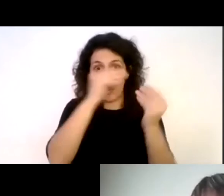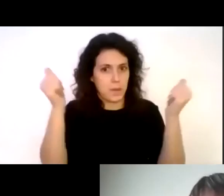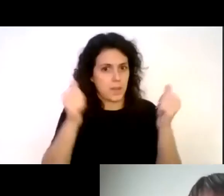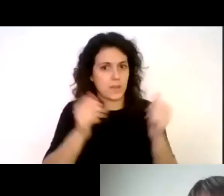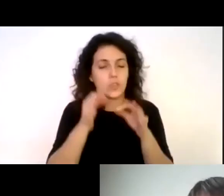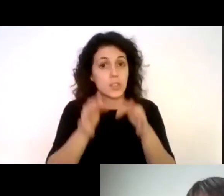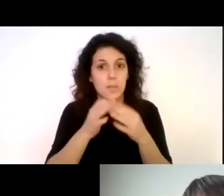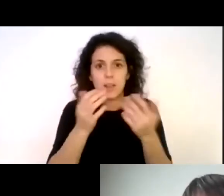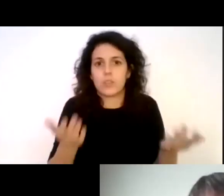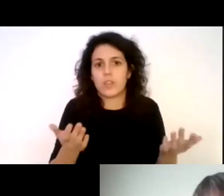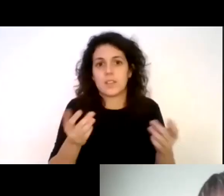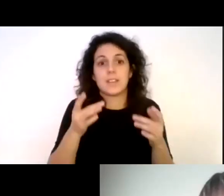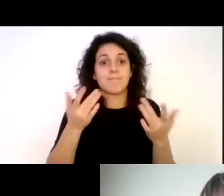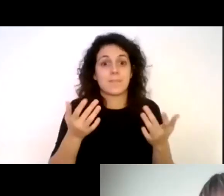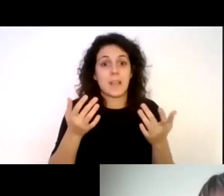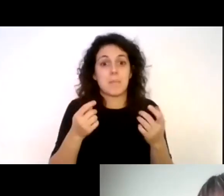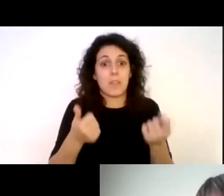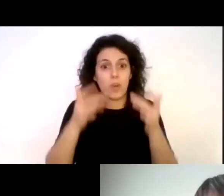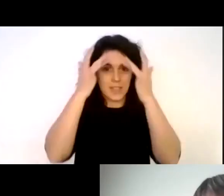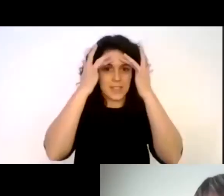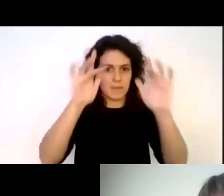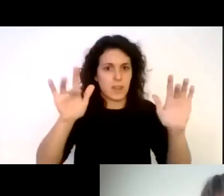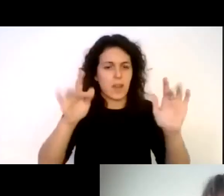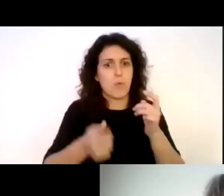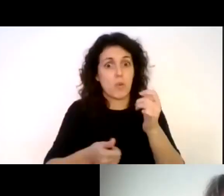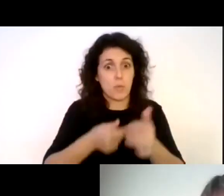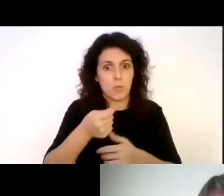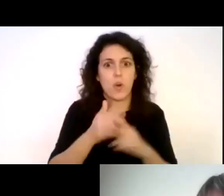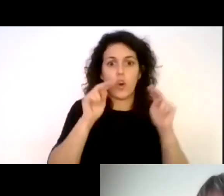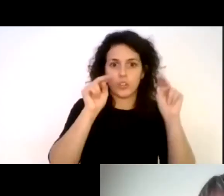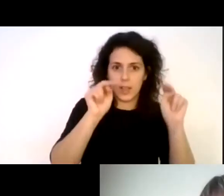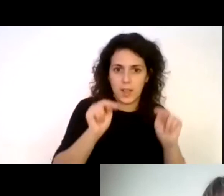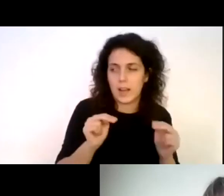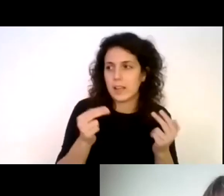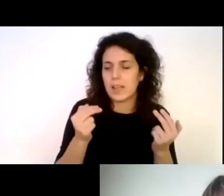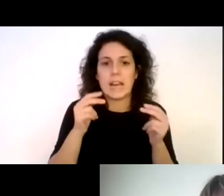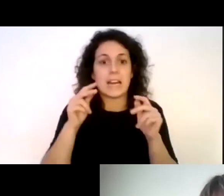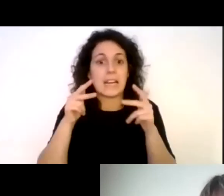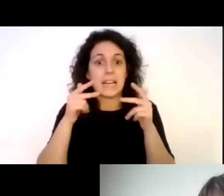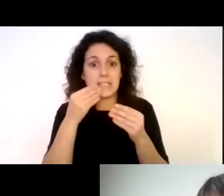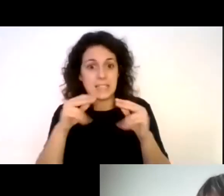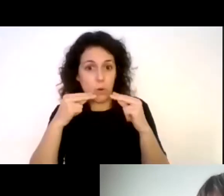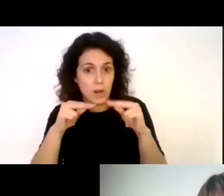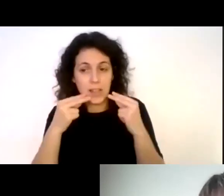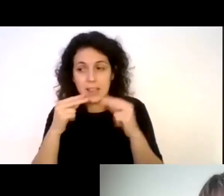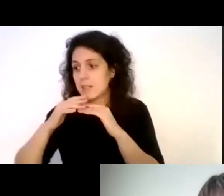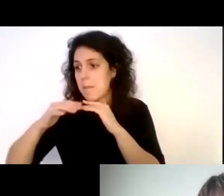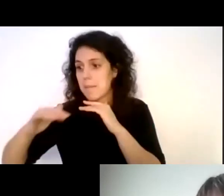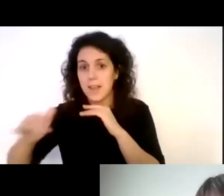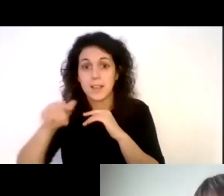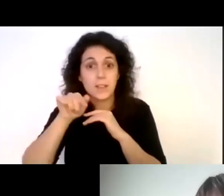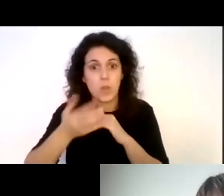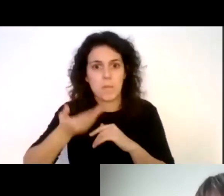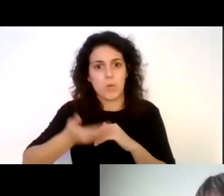se sensibilizó muchísimo. Hubo hoteles, restaurantes, playas, por lo tanto esto fue muy importante para